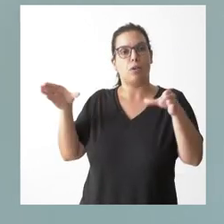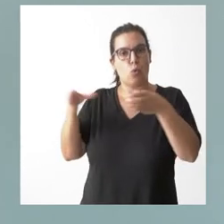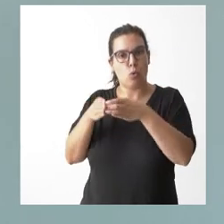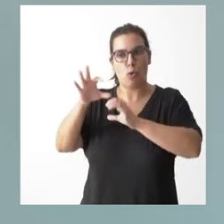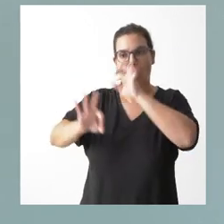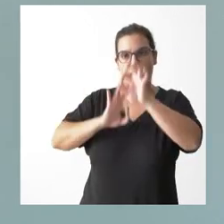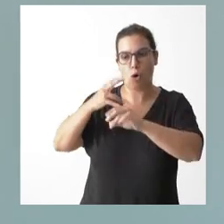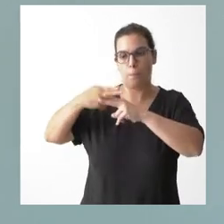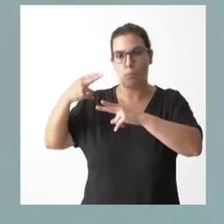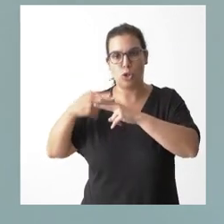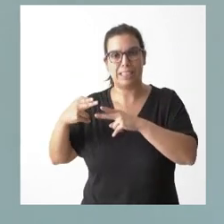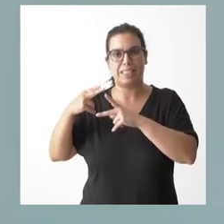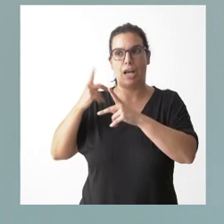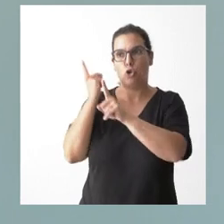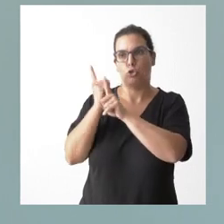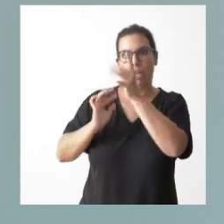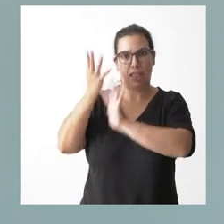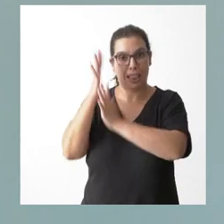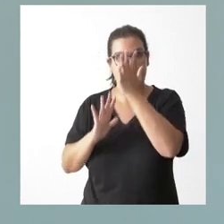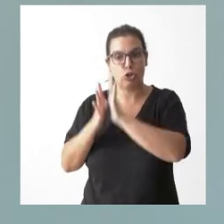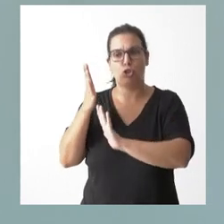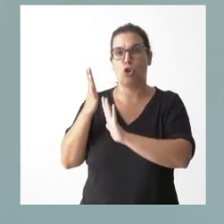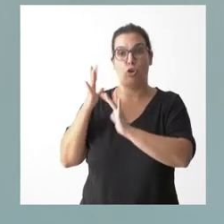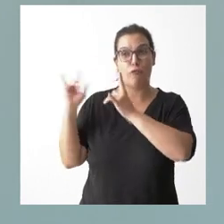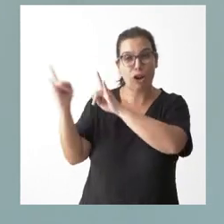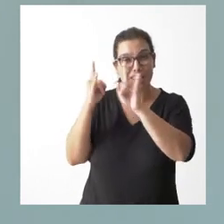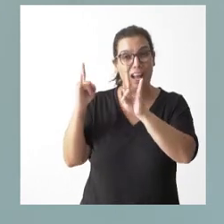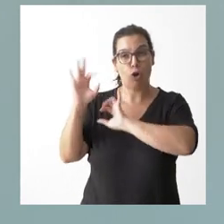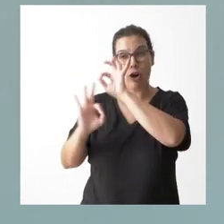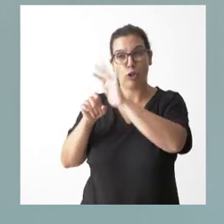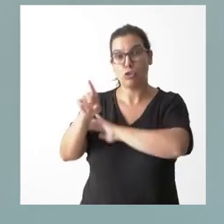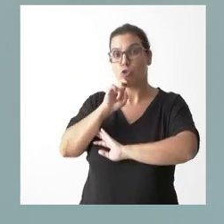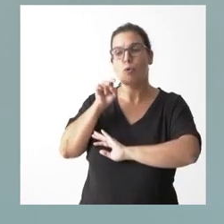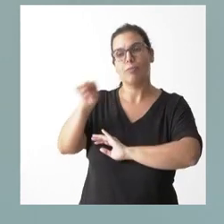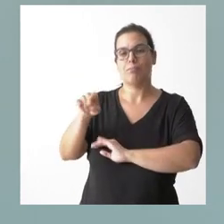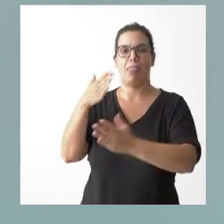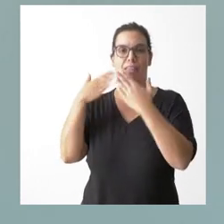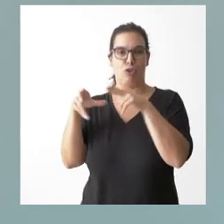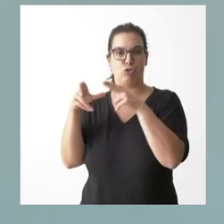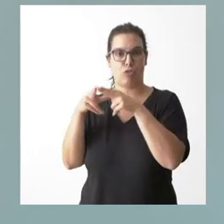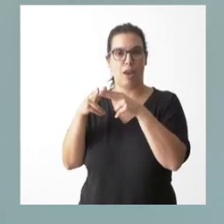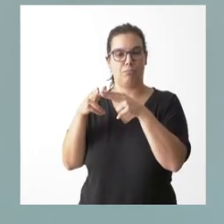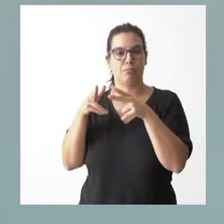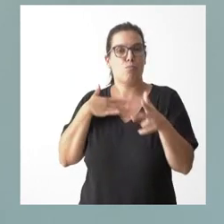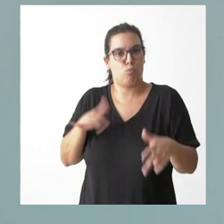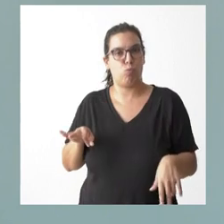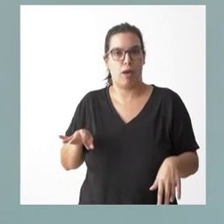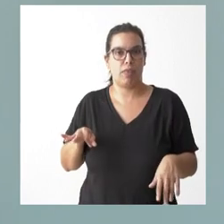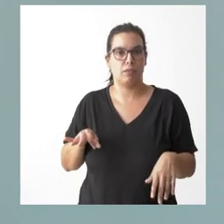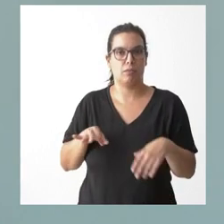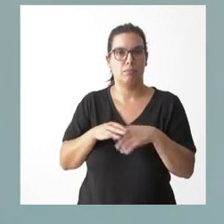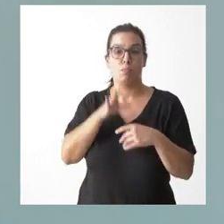con la política en materia de extinción de incendios y con la política forestal, puede gestionarse con el diálogo social en la medida en que